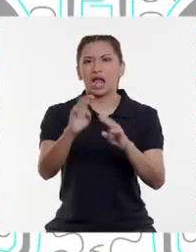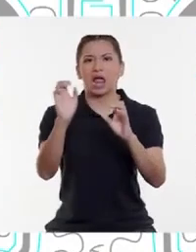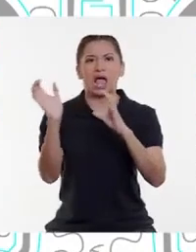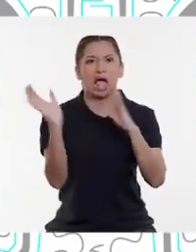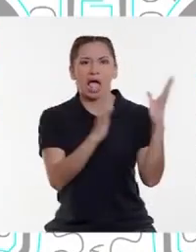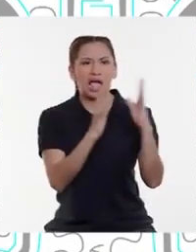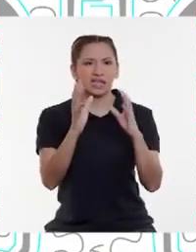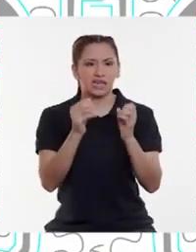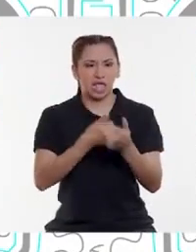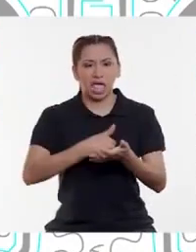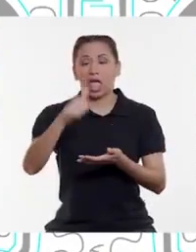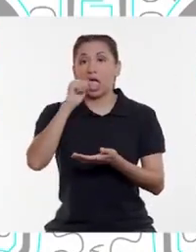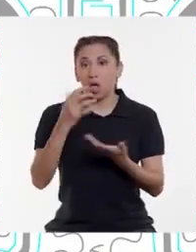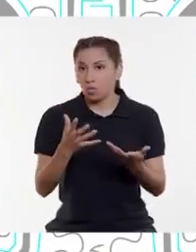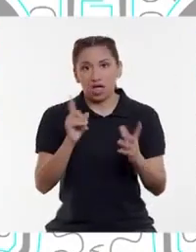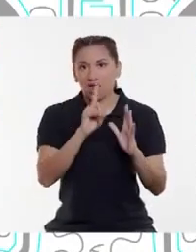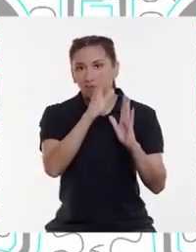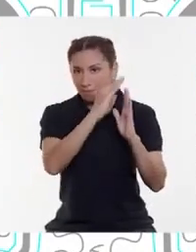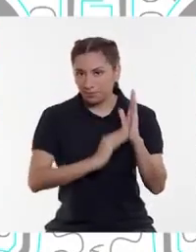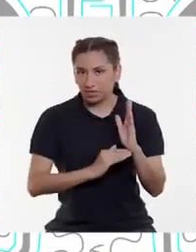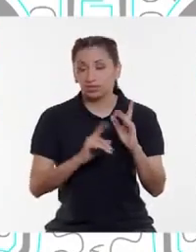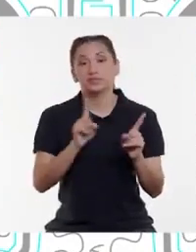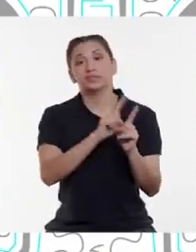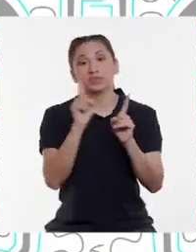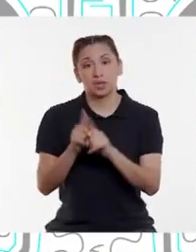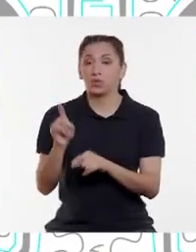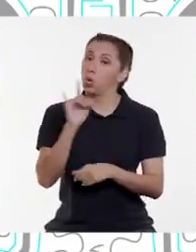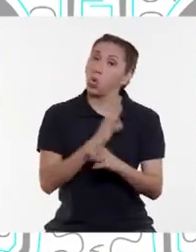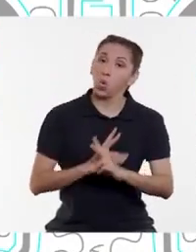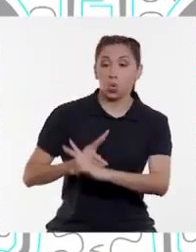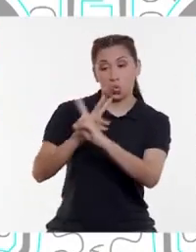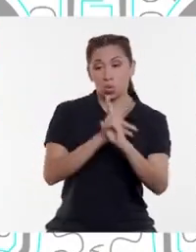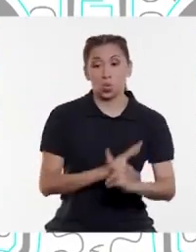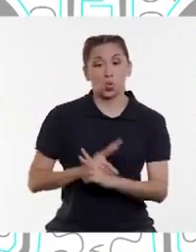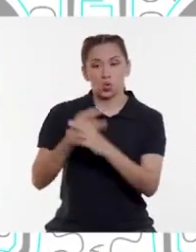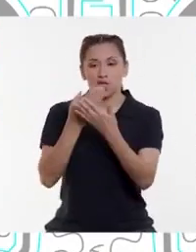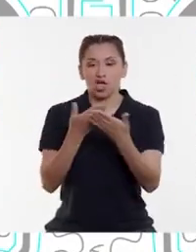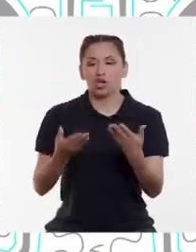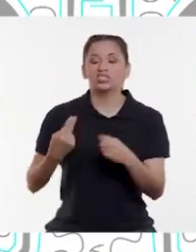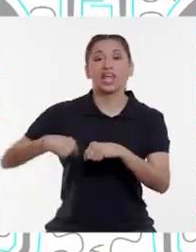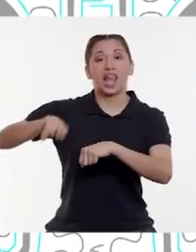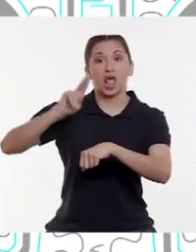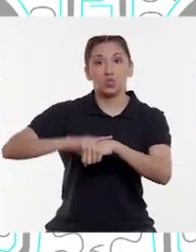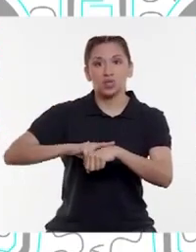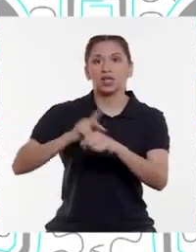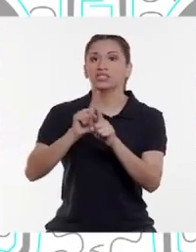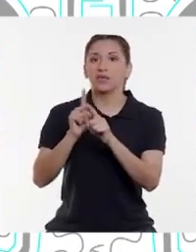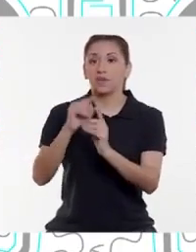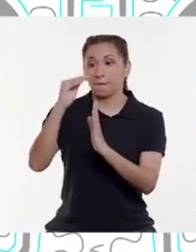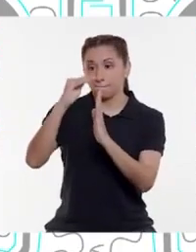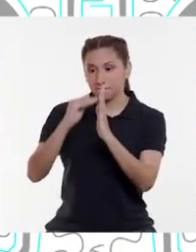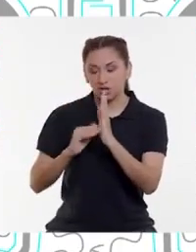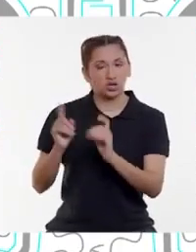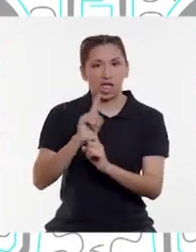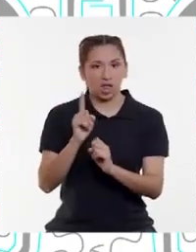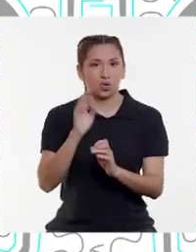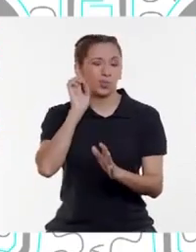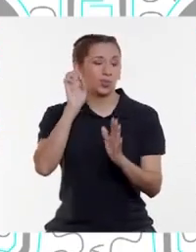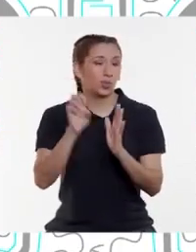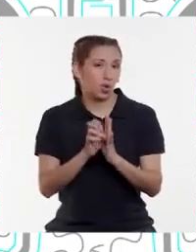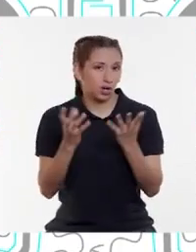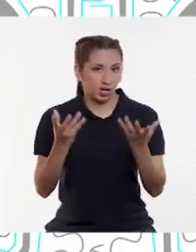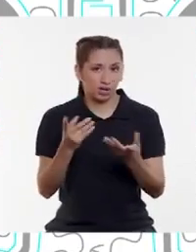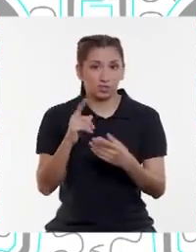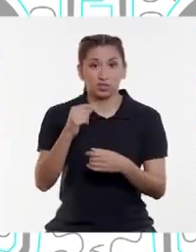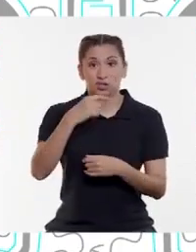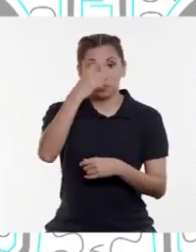o el aire. También pueden elaborar sus productos cuidando los recursos naturales para que no se agoten. Por ejemplo, supongamos